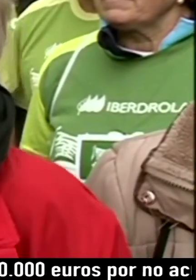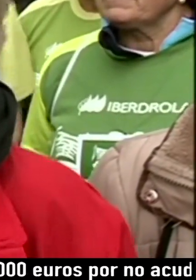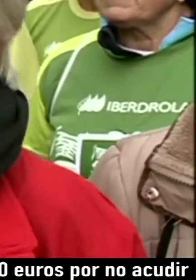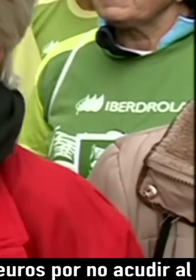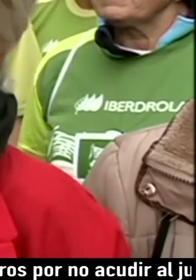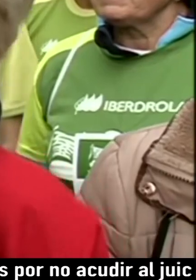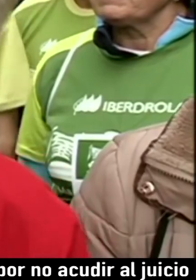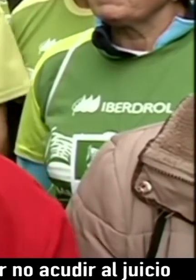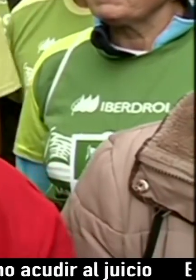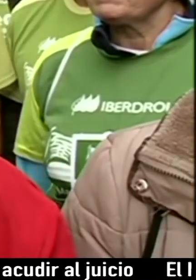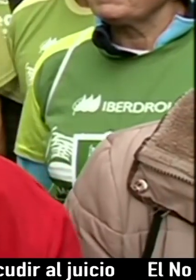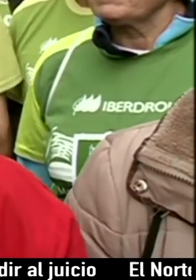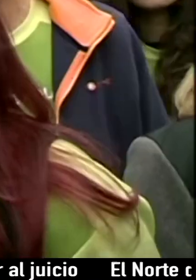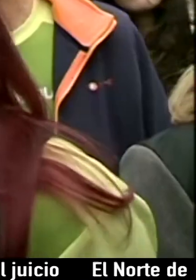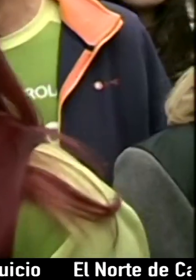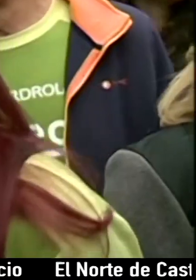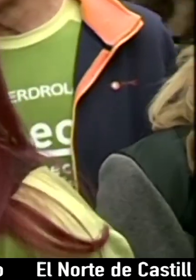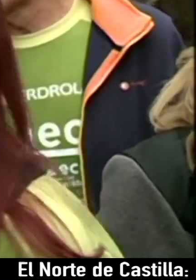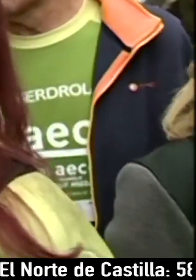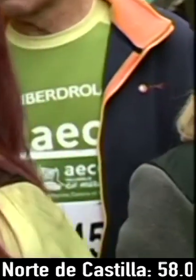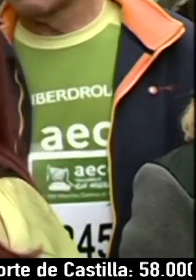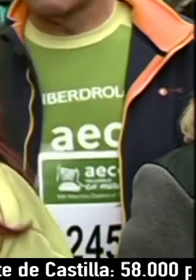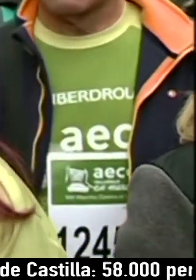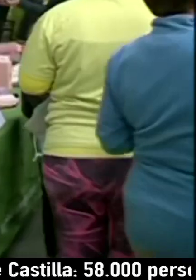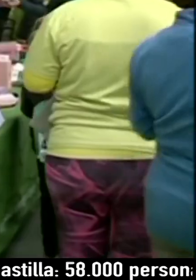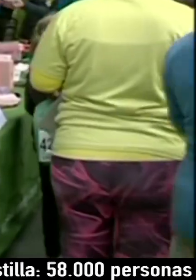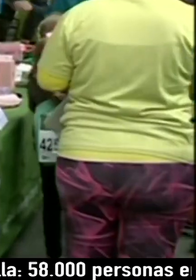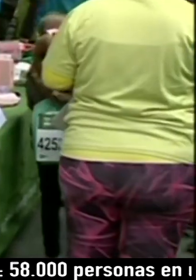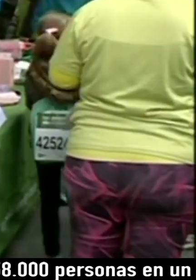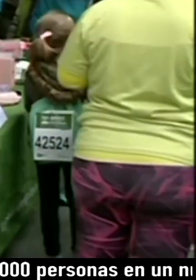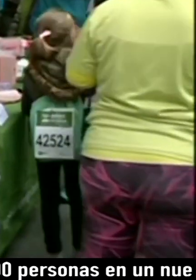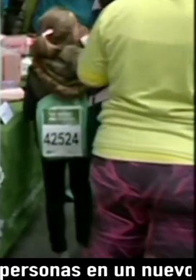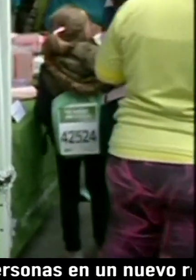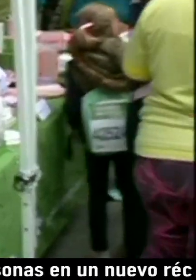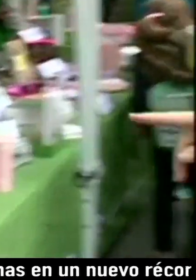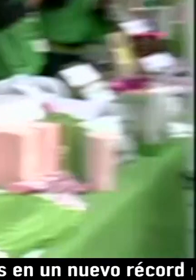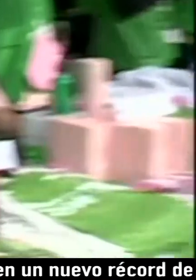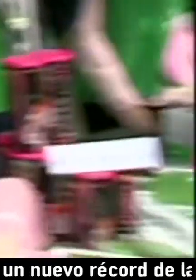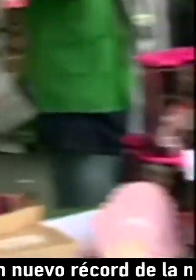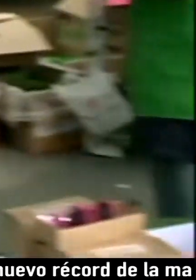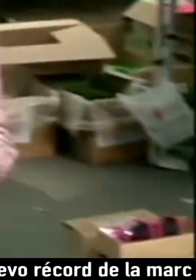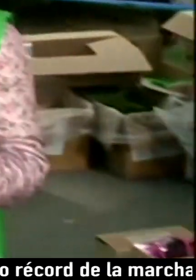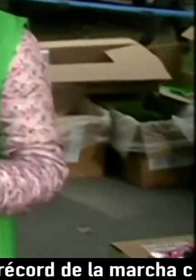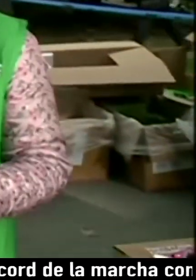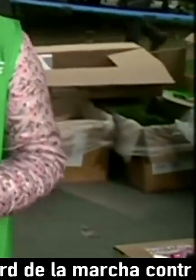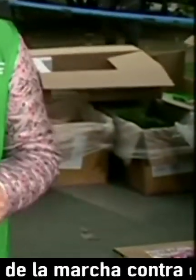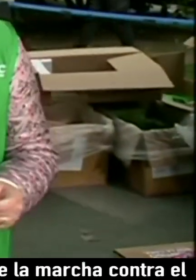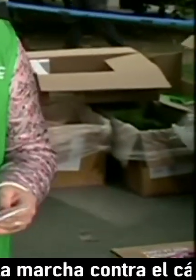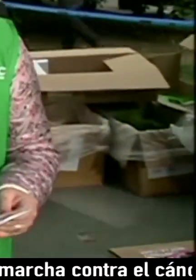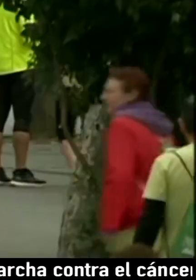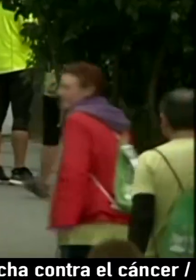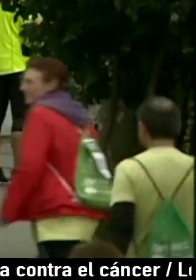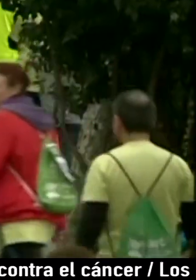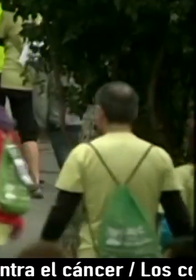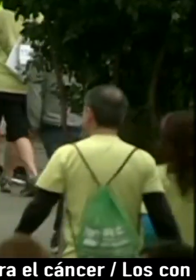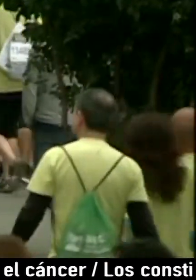es lo más normal que hay ahora. Estamos con los nervios a flor de piel. Este año lo recaudado irá a parar a la ampliación de un proyecto sobre el cáncer